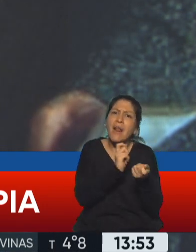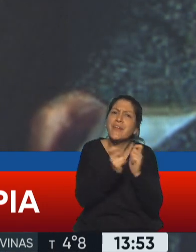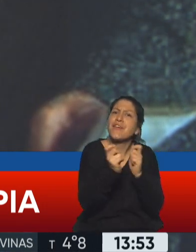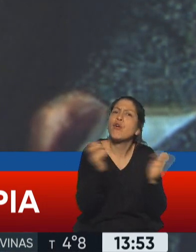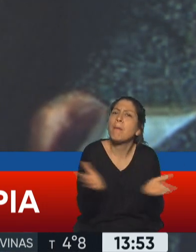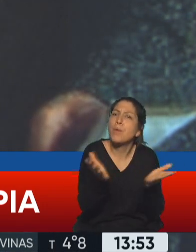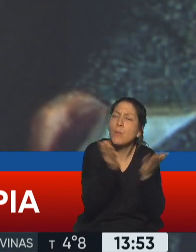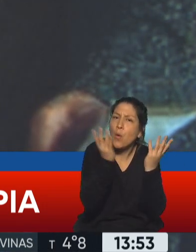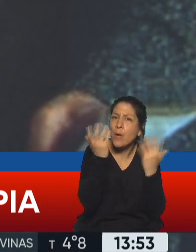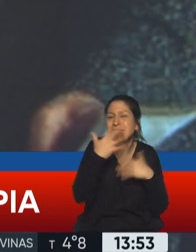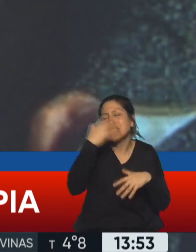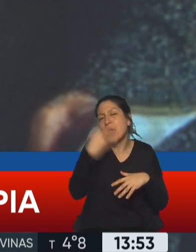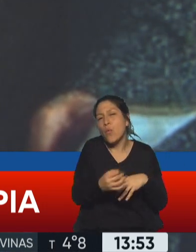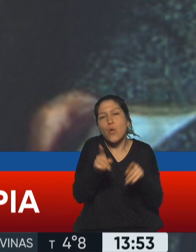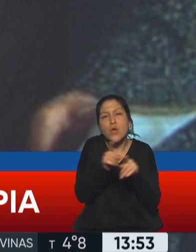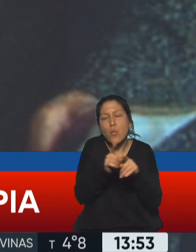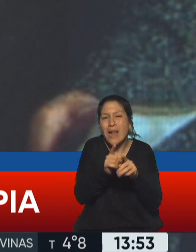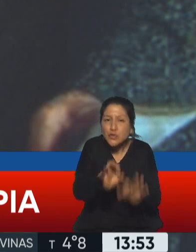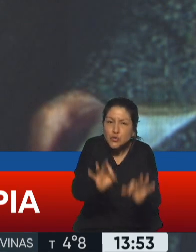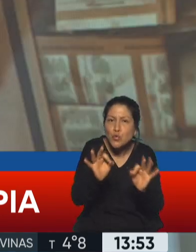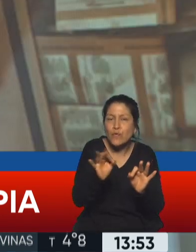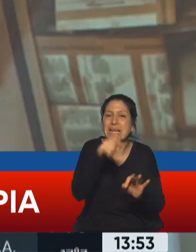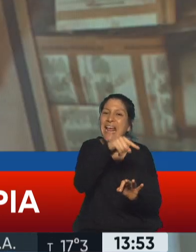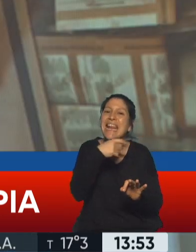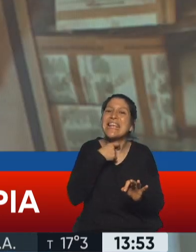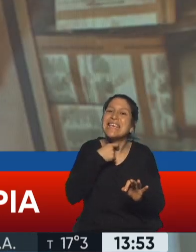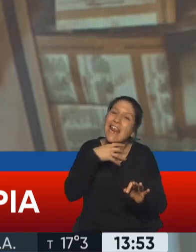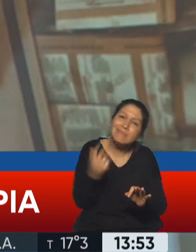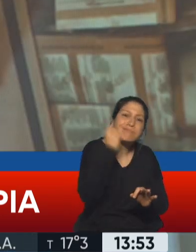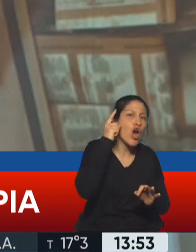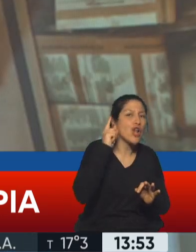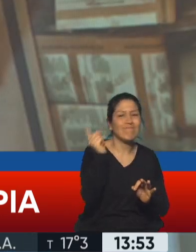aunque probablemente no le alcancen para hacer todas las cosas que él quiere. Sí, partió también de un piso bastante alto.